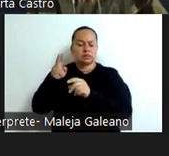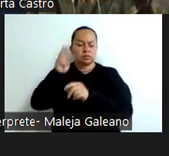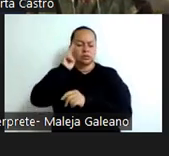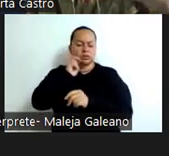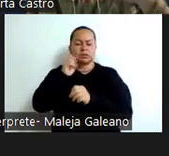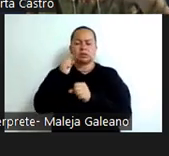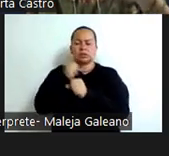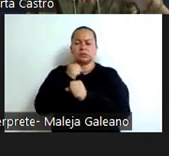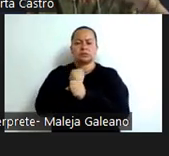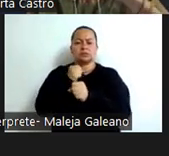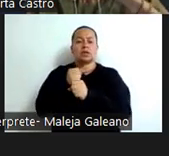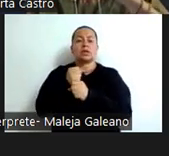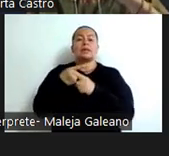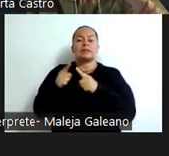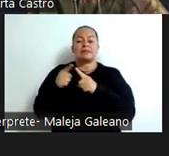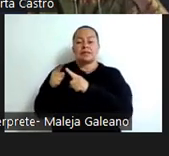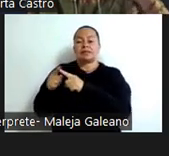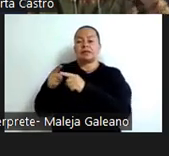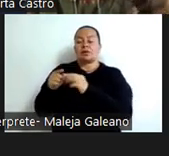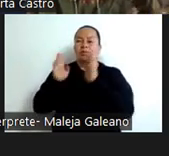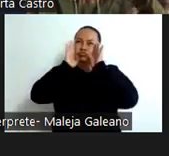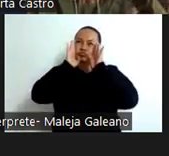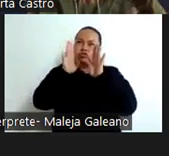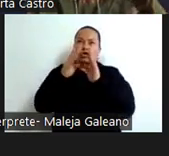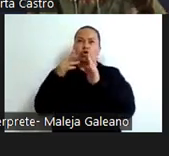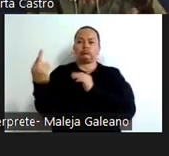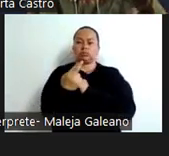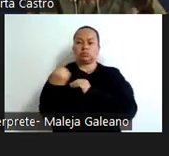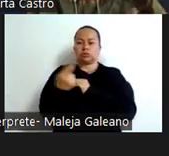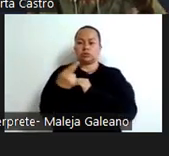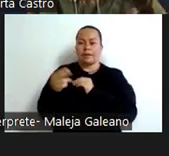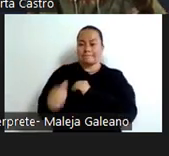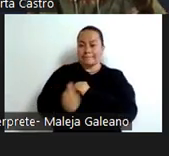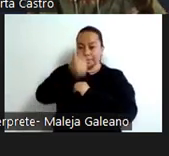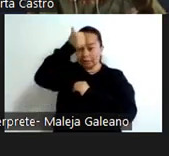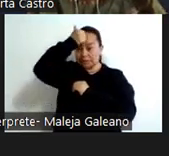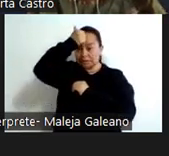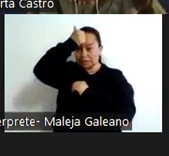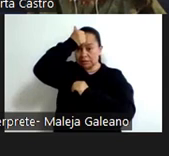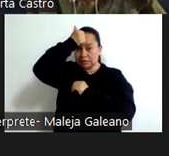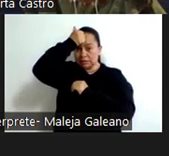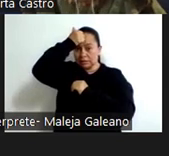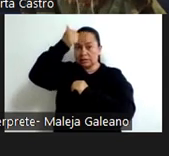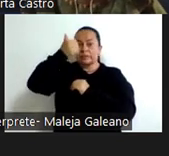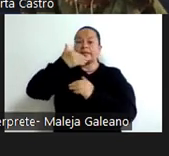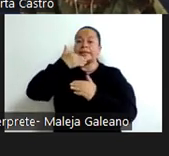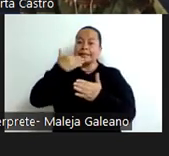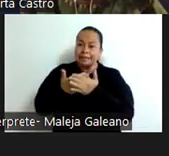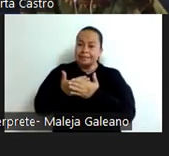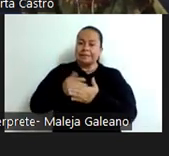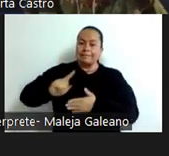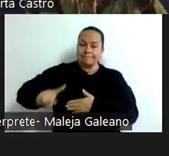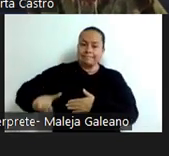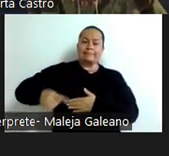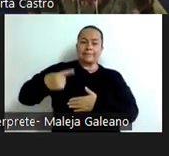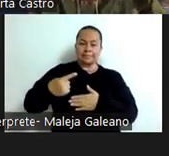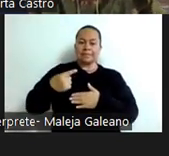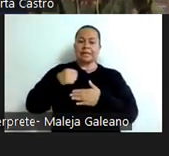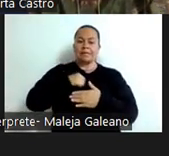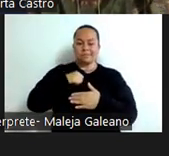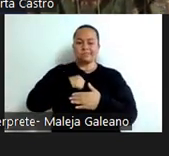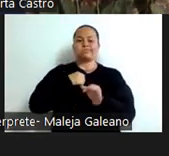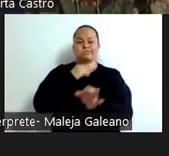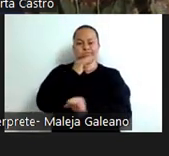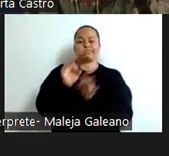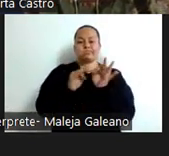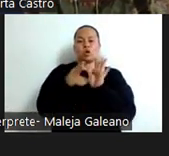bien se dedica a reiterar que en principio eh gracias al principio de solidaridad establecido en la Constitución